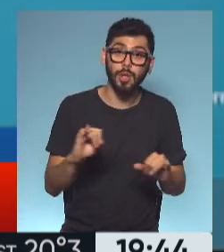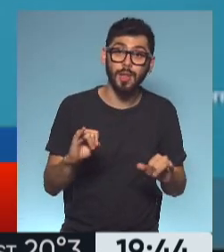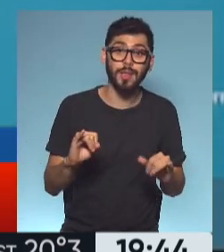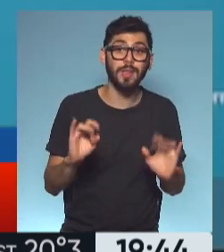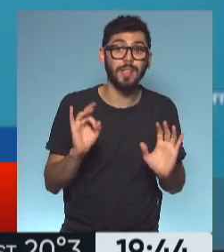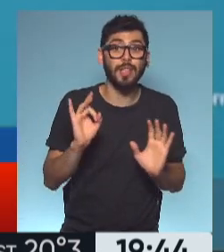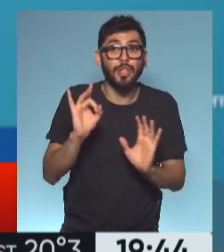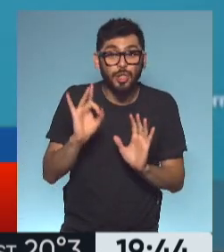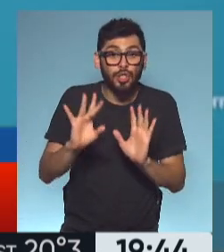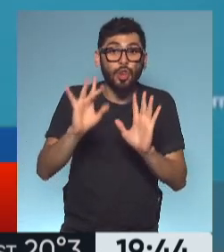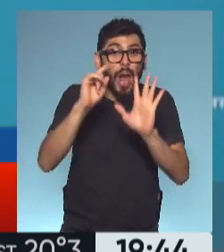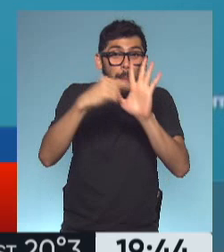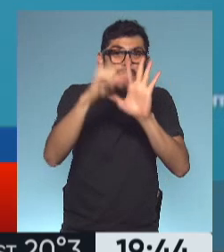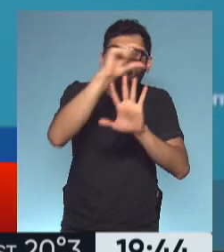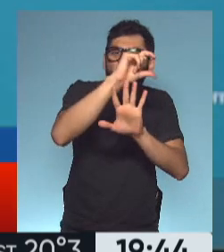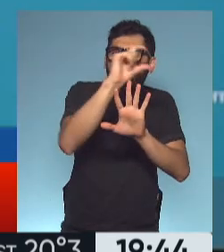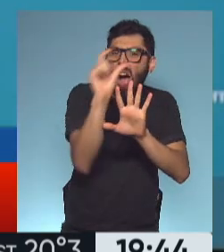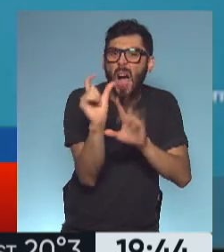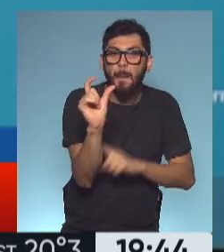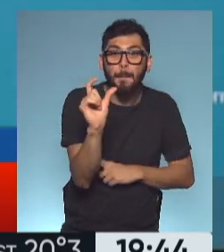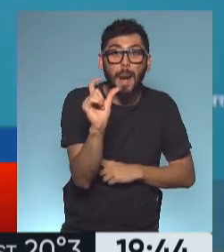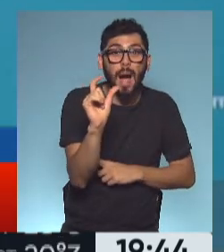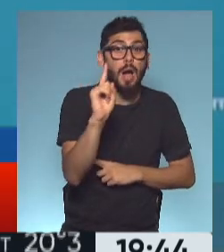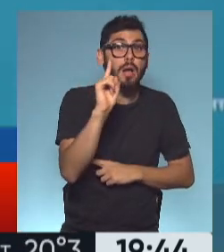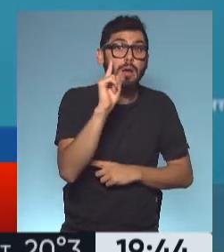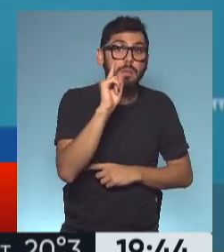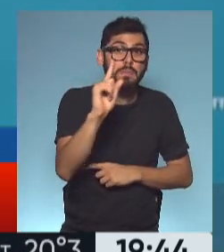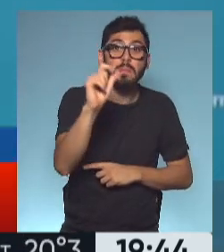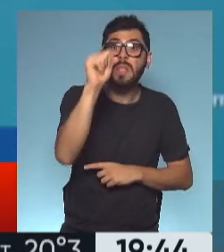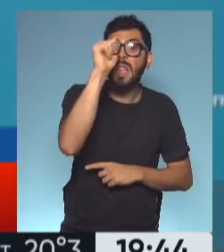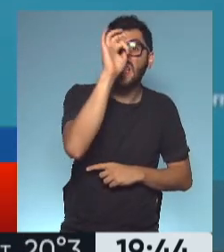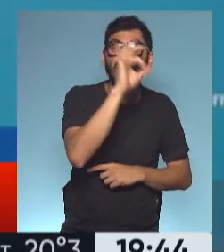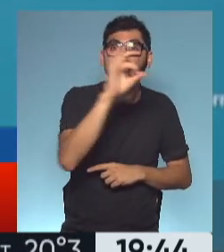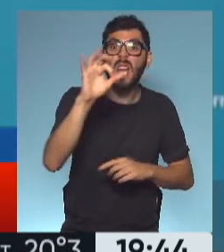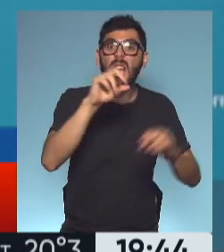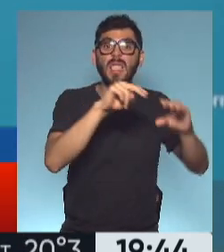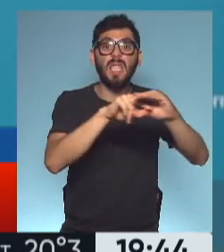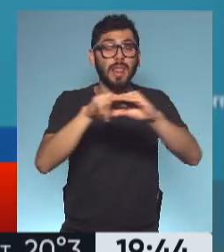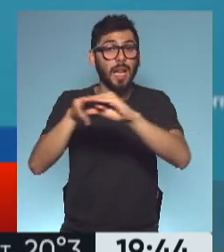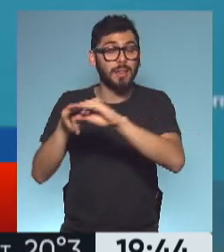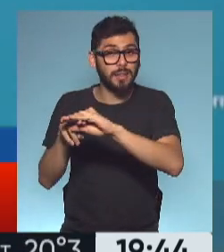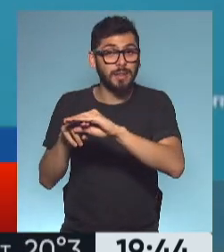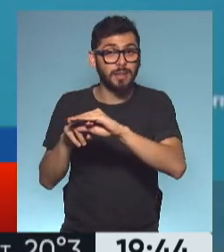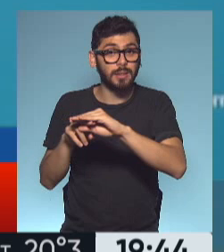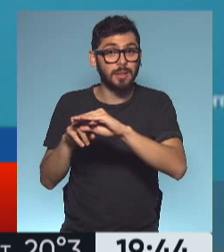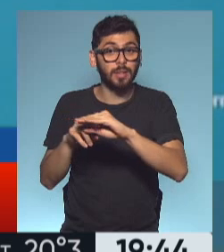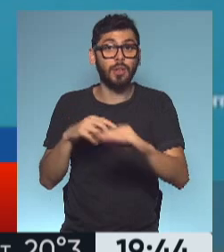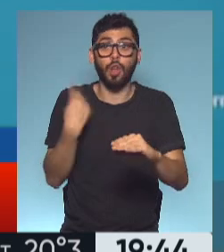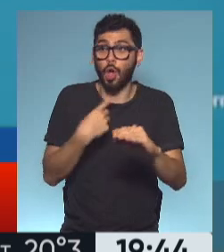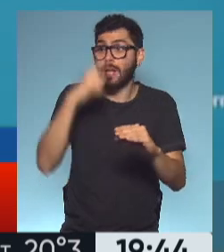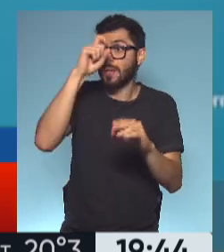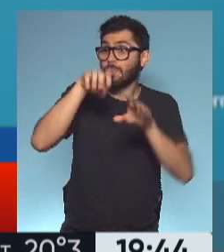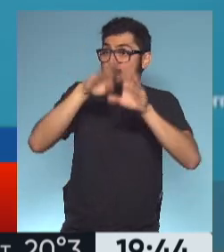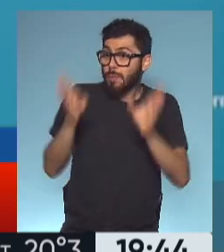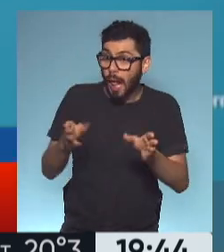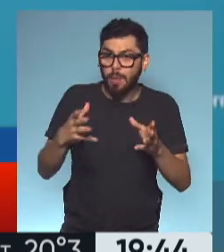en la región del AMBA estamos con 1.600 camas ocupadas y que hemos podido ampliar nuestro